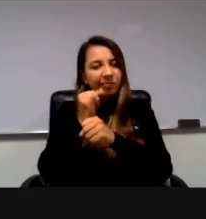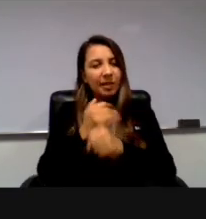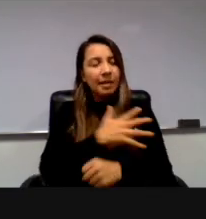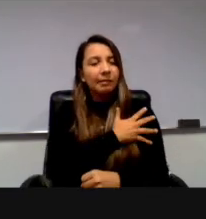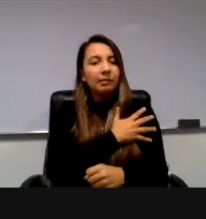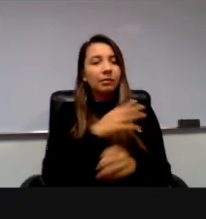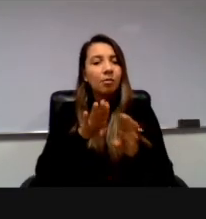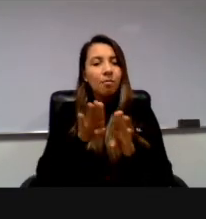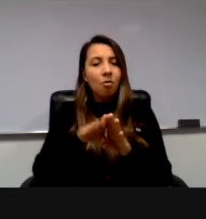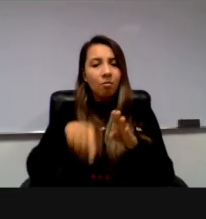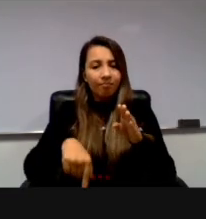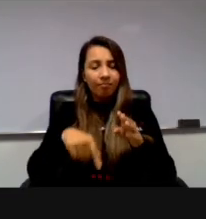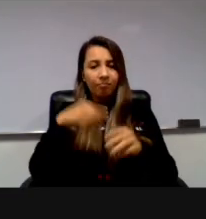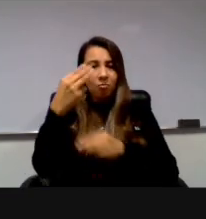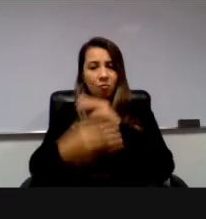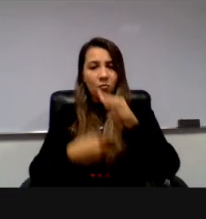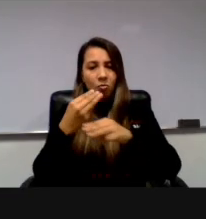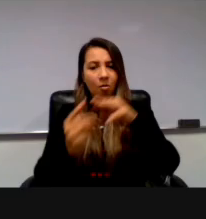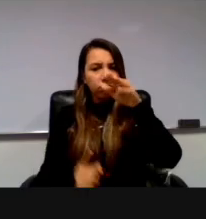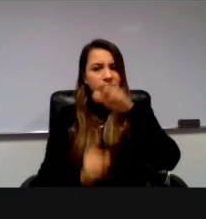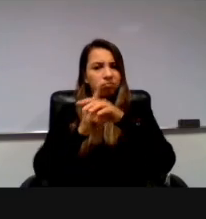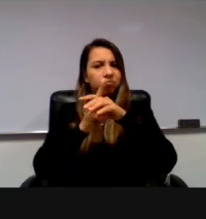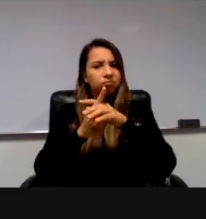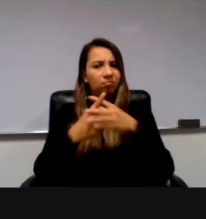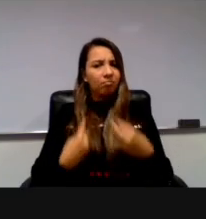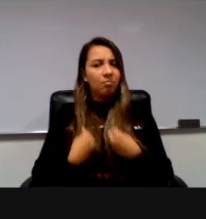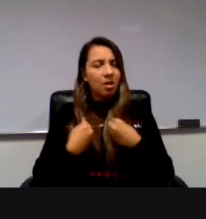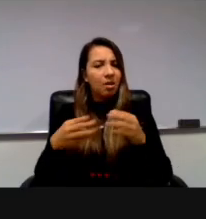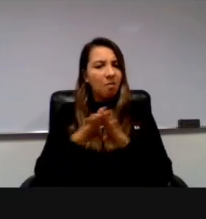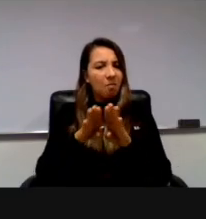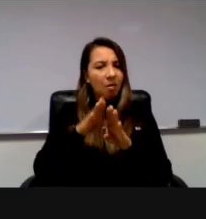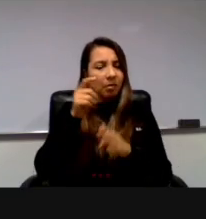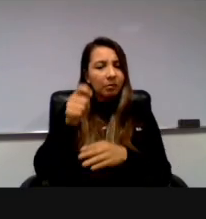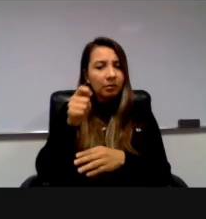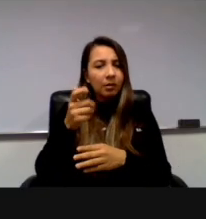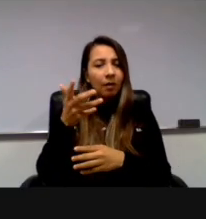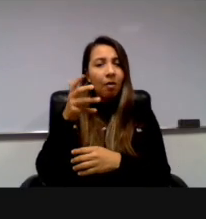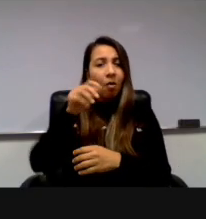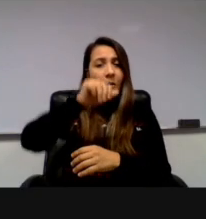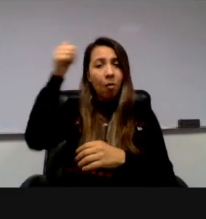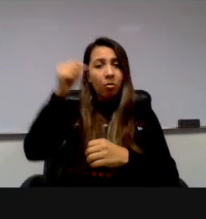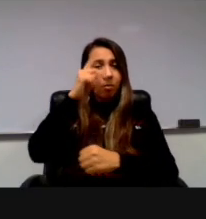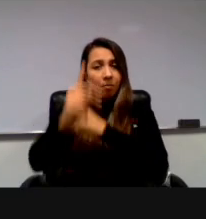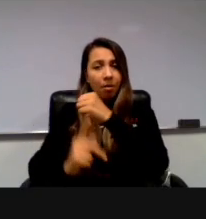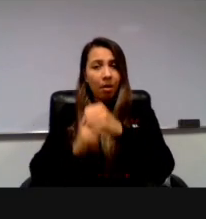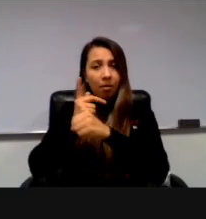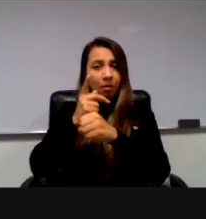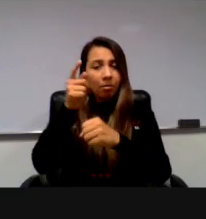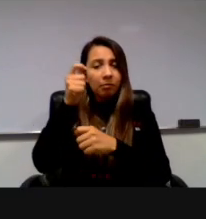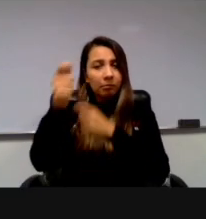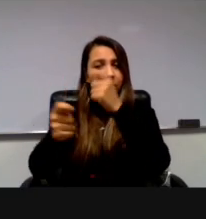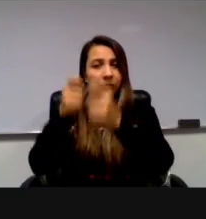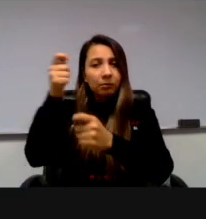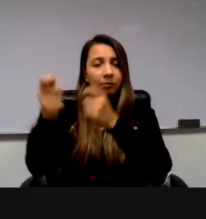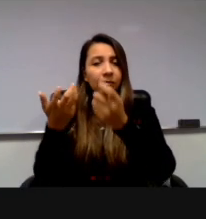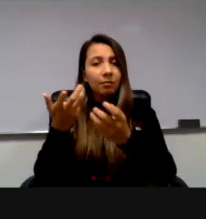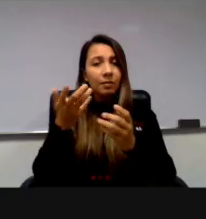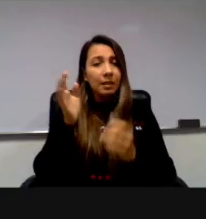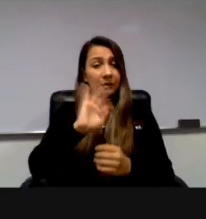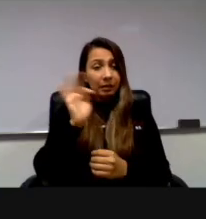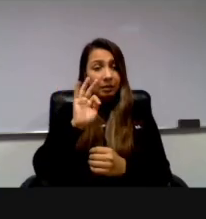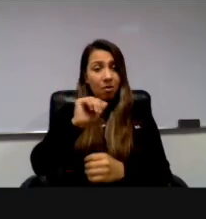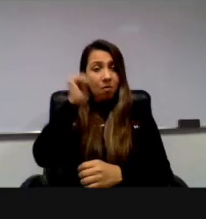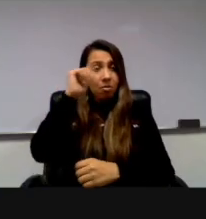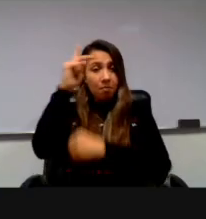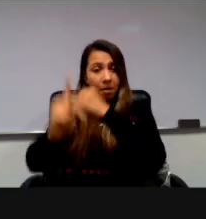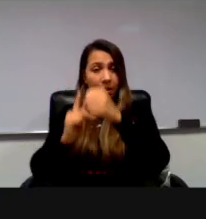Tierra? ¿Cuán fácil es que la vida se origine en otros planetas? ¿Qué similitudes y diferencias tendrían los seres vivos de otros planetas con los de la